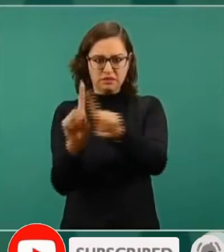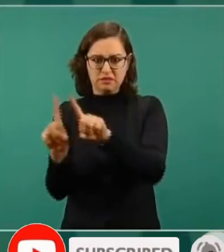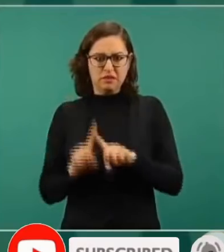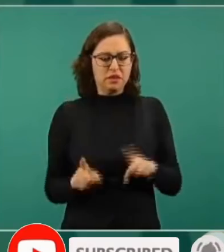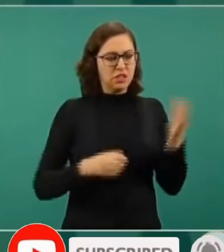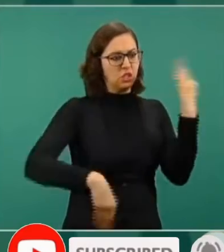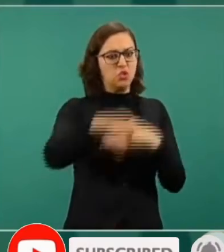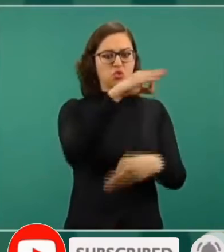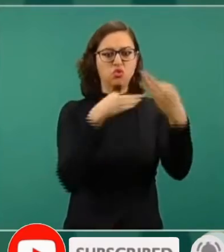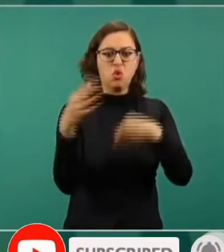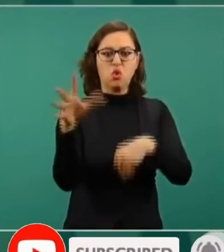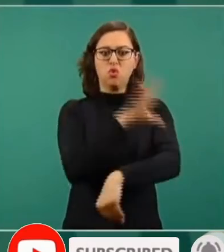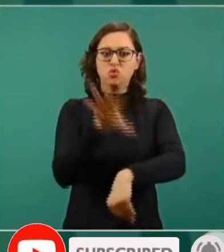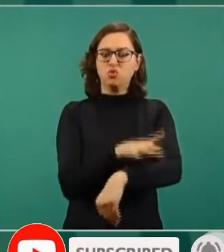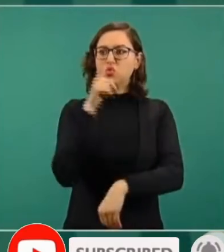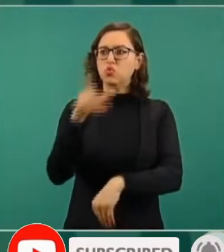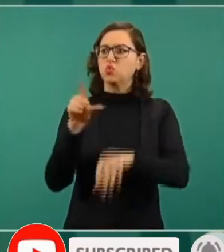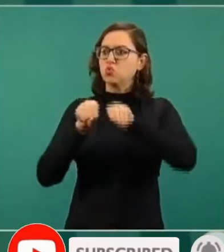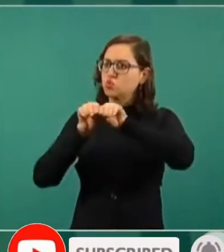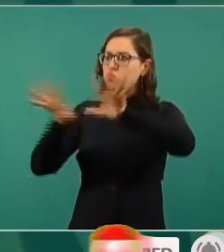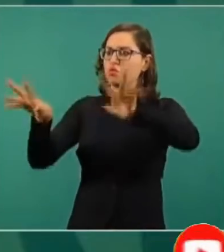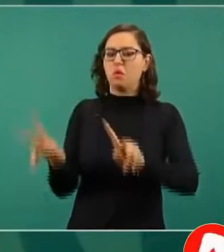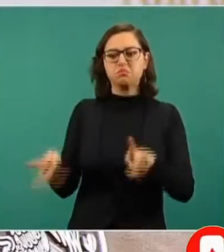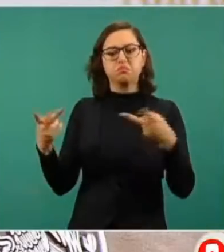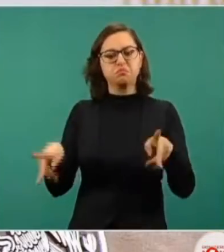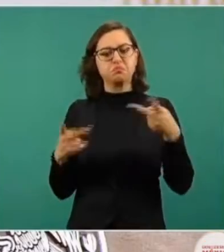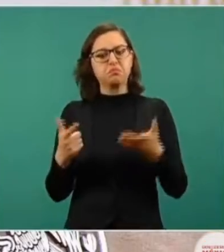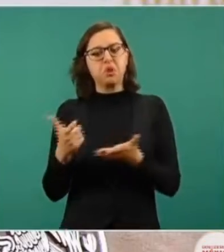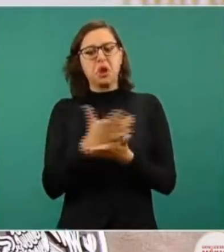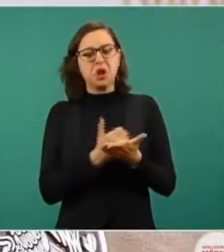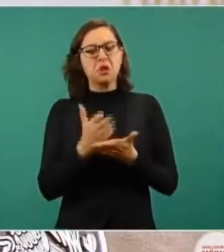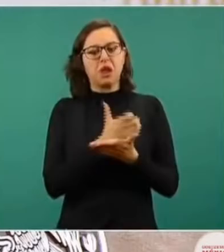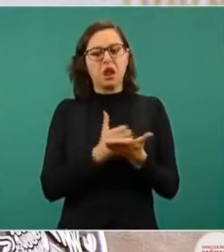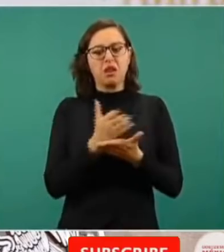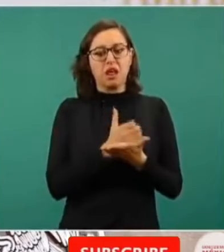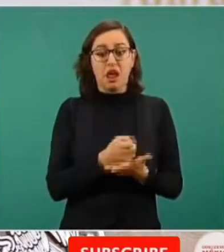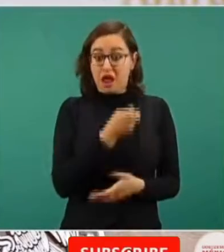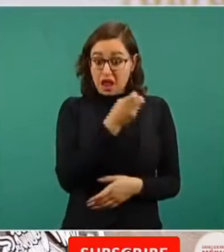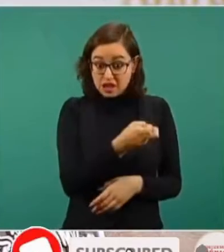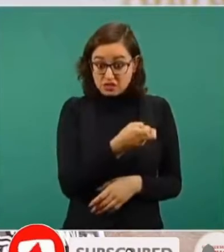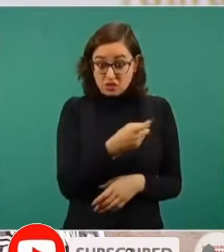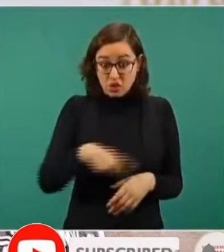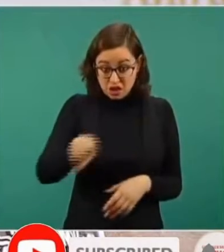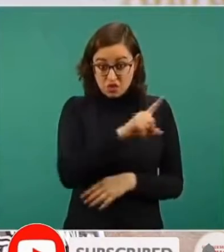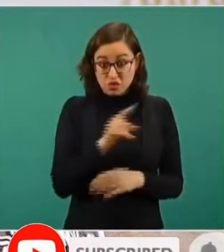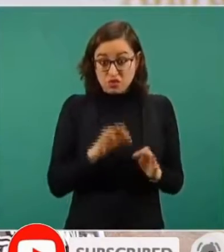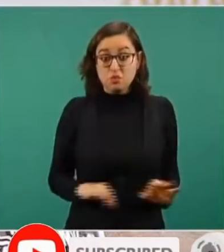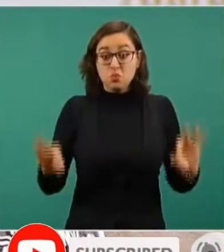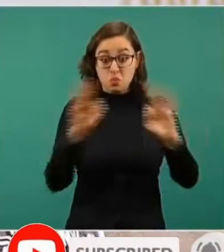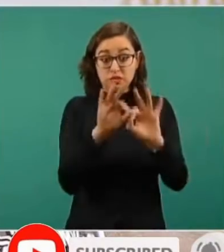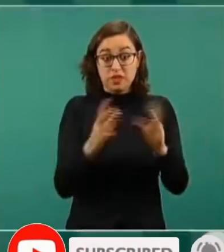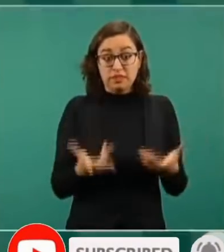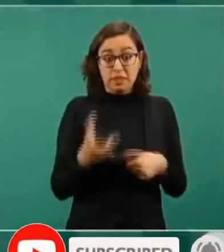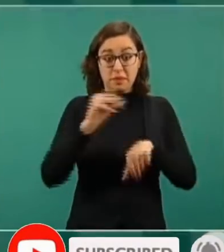todos a la red y ganen recursos. Es más importante, ¿verdad?, para esta concepción, los permisos entregados